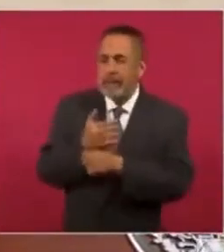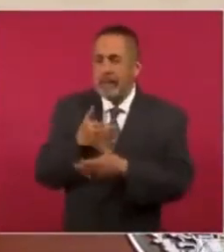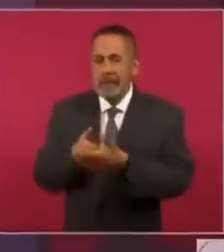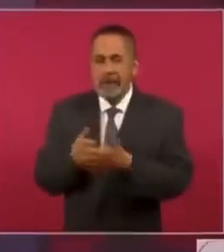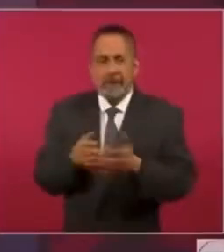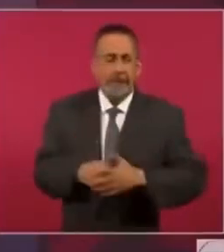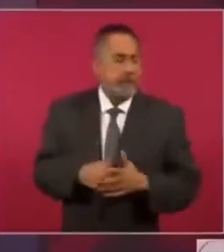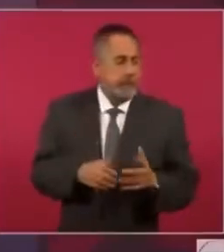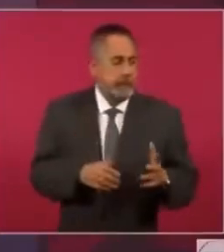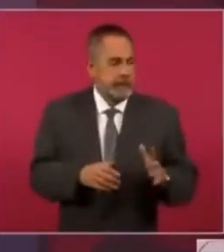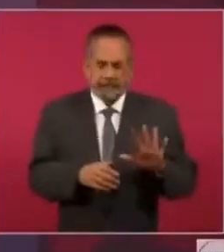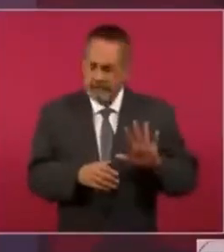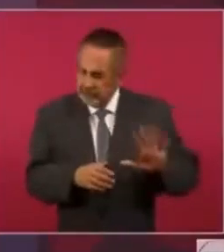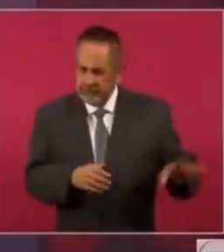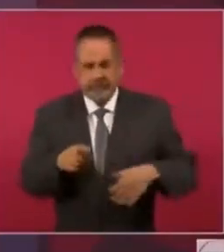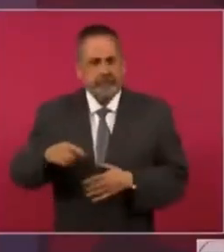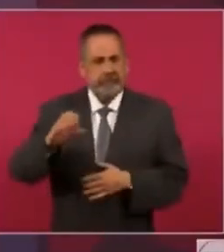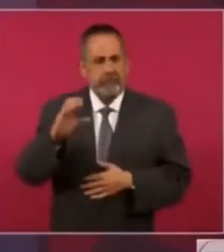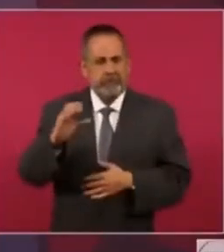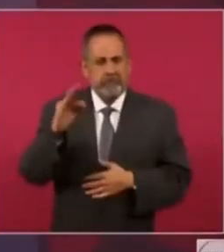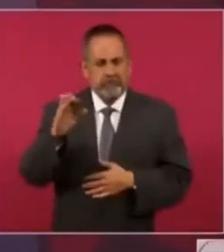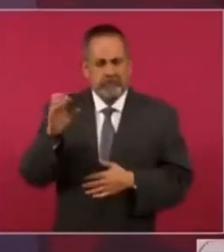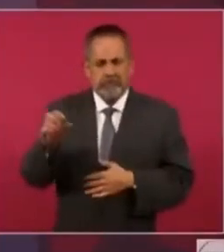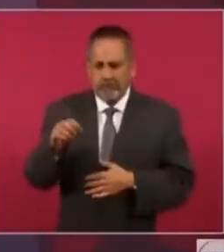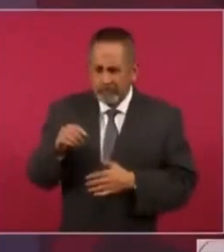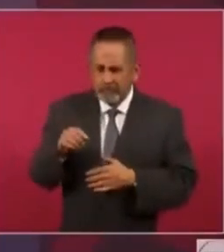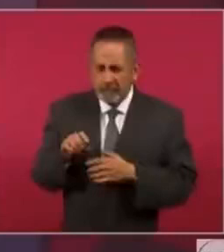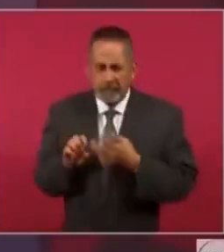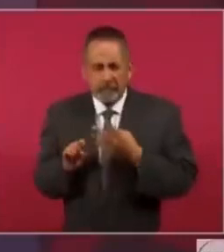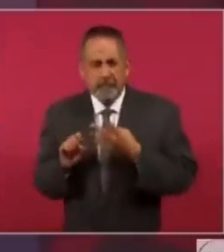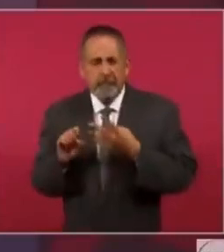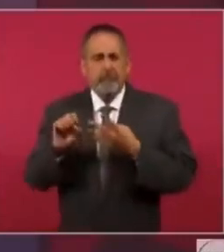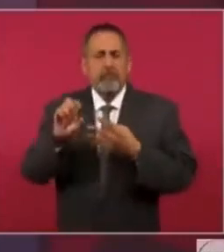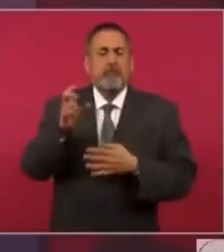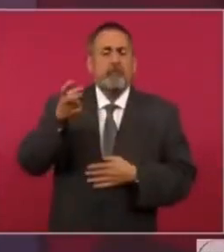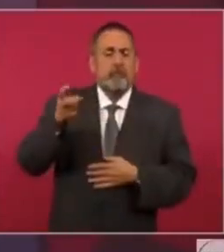la Comisión Federal llegó a